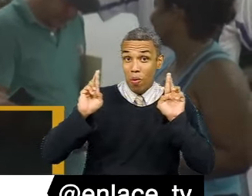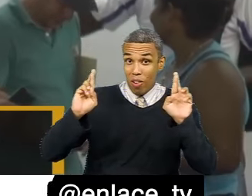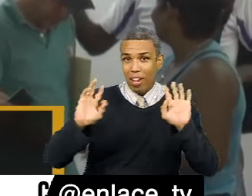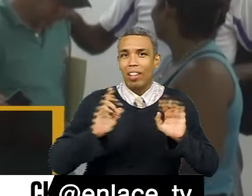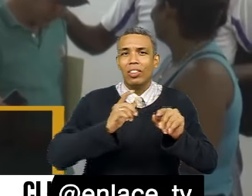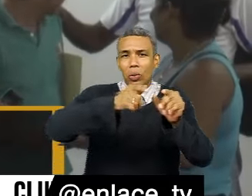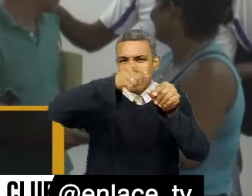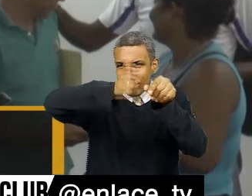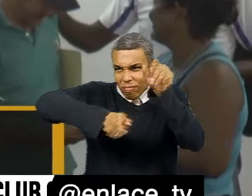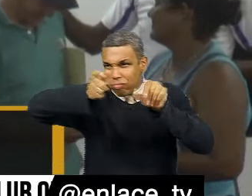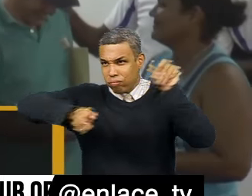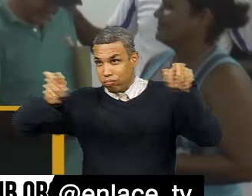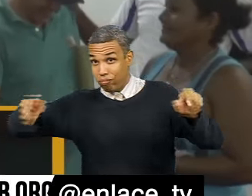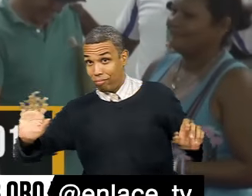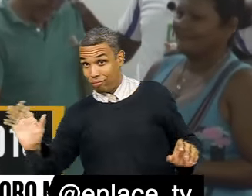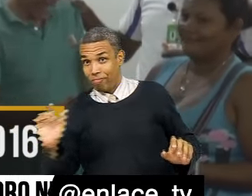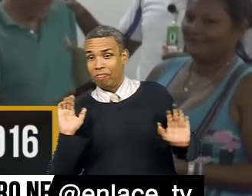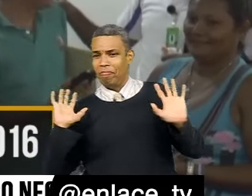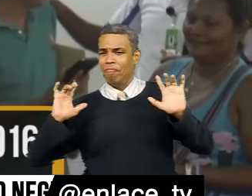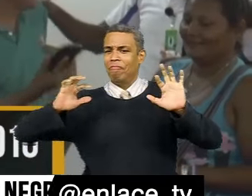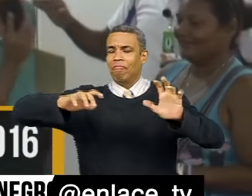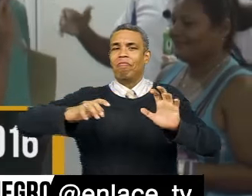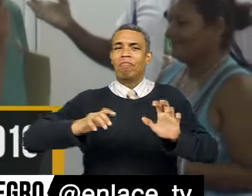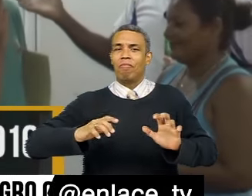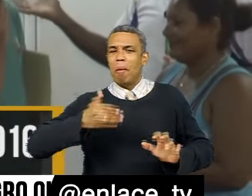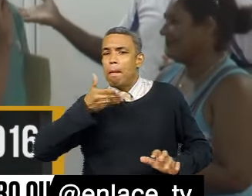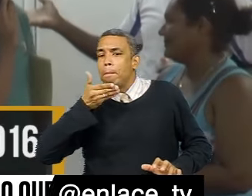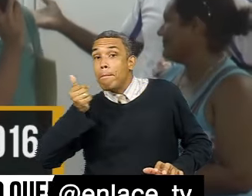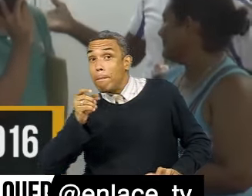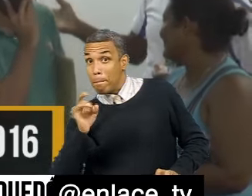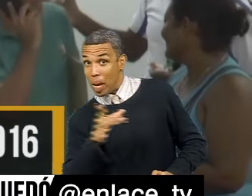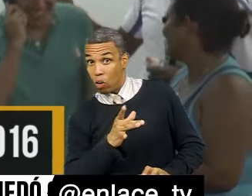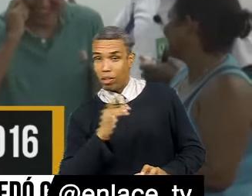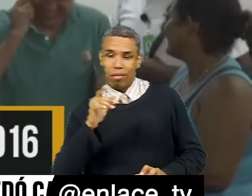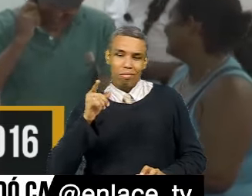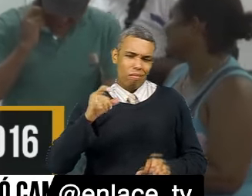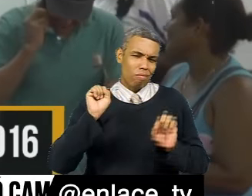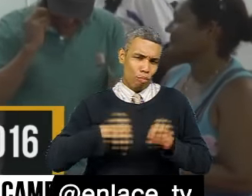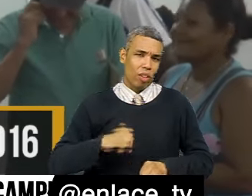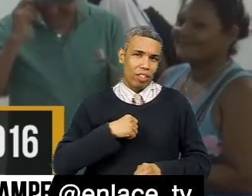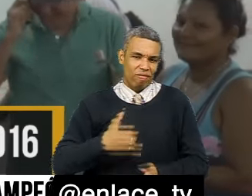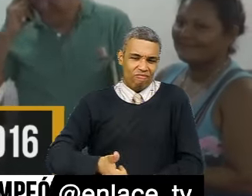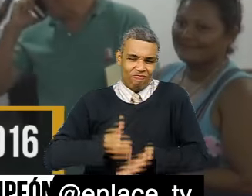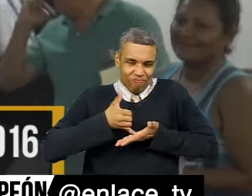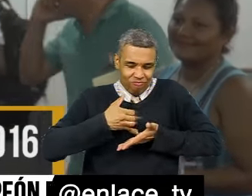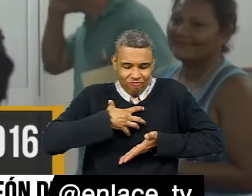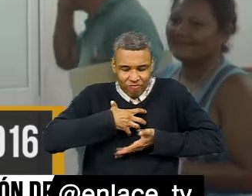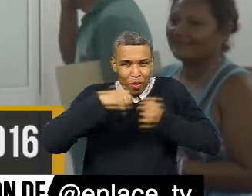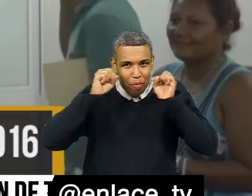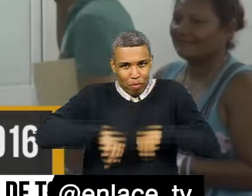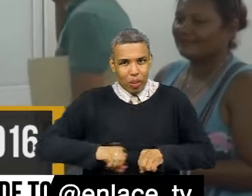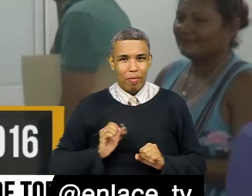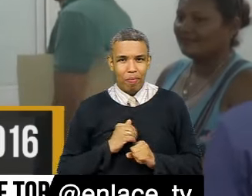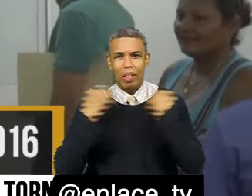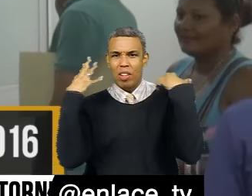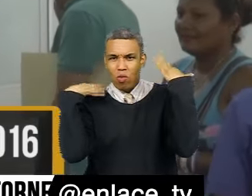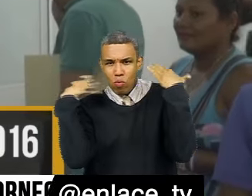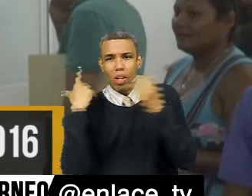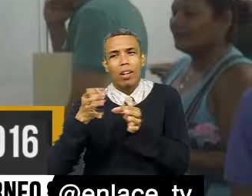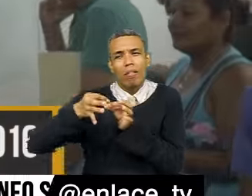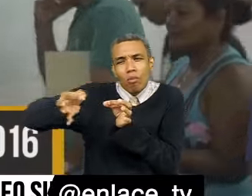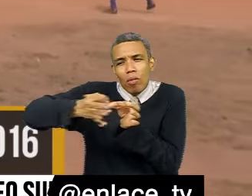con los diferentes escenarios deportivos de nuestro sector rural. donde van a demostrar sus capacidades y que gane